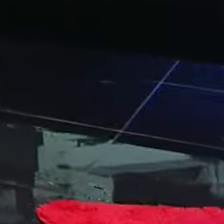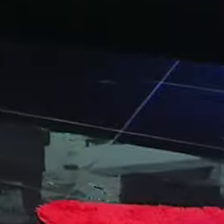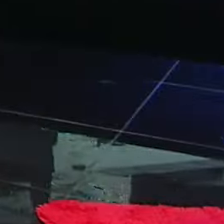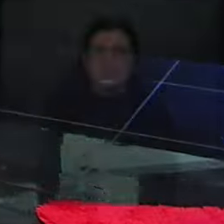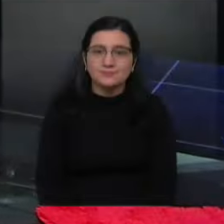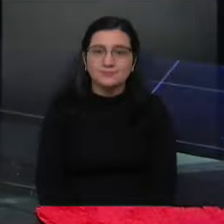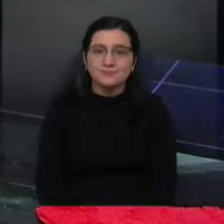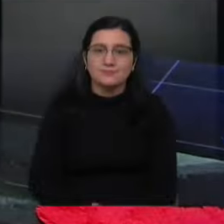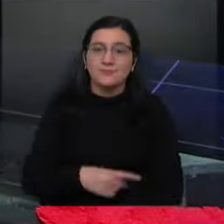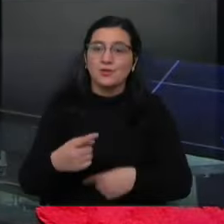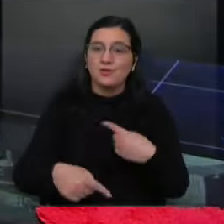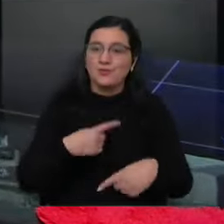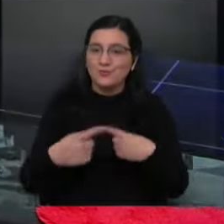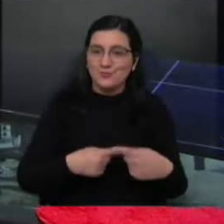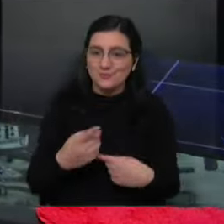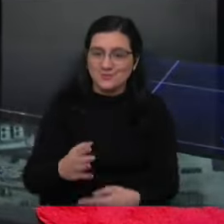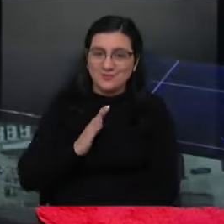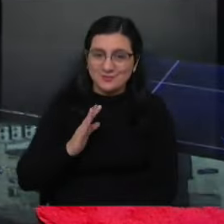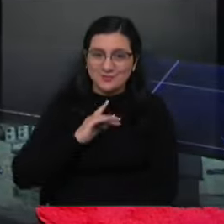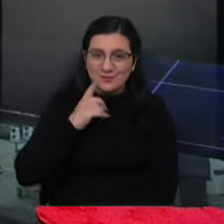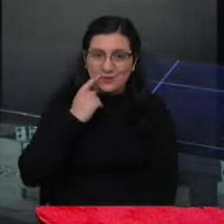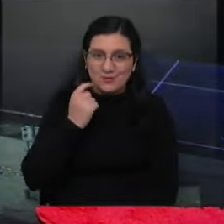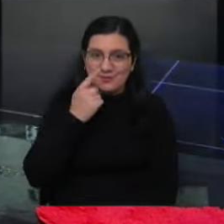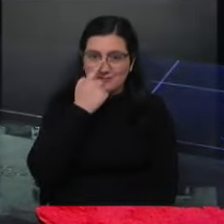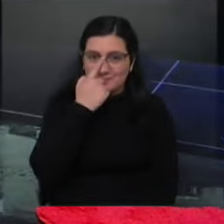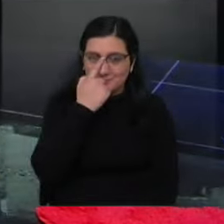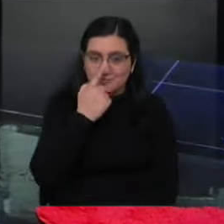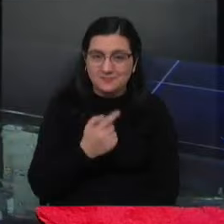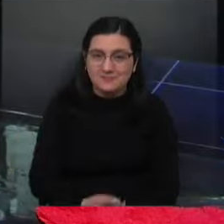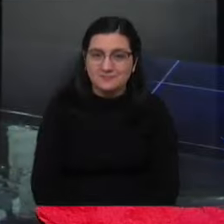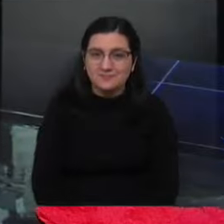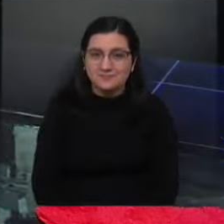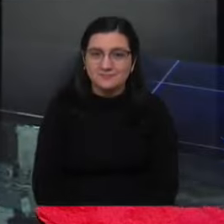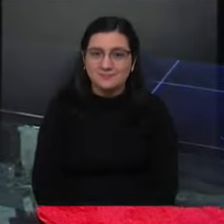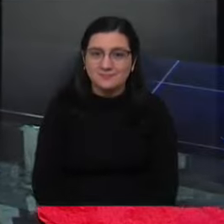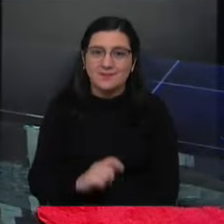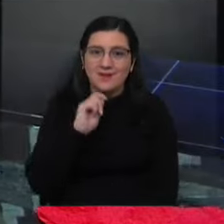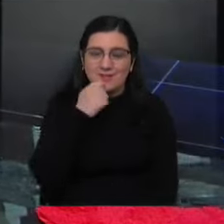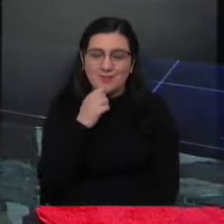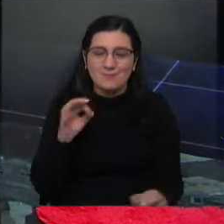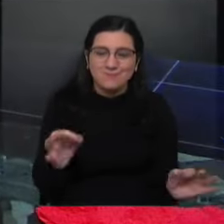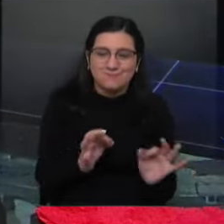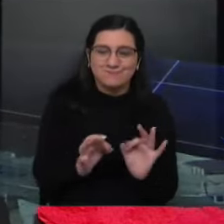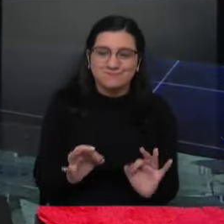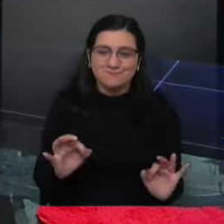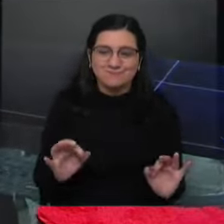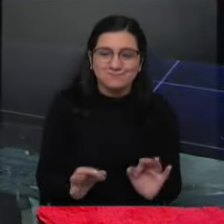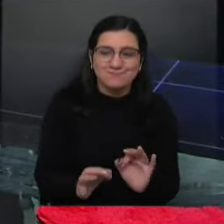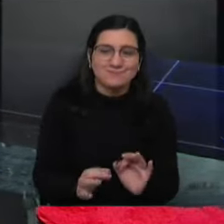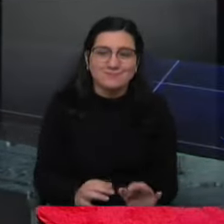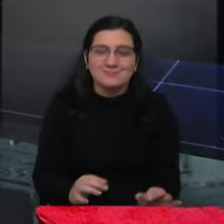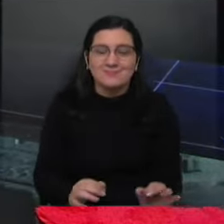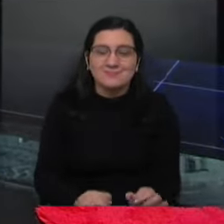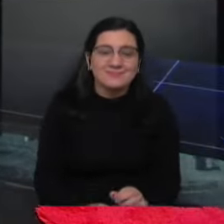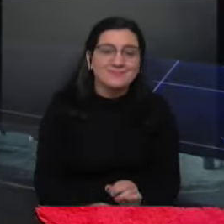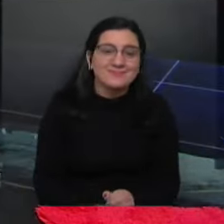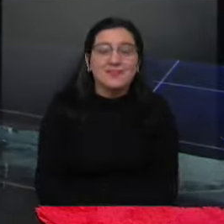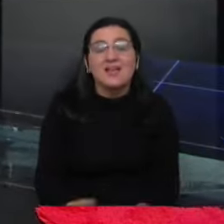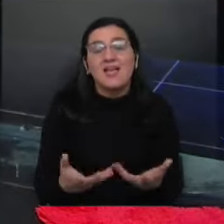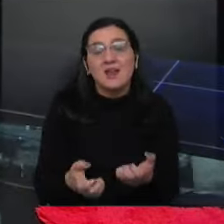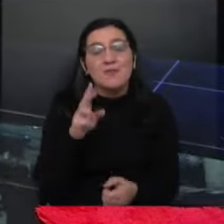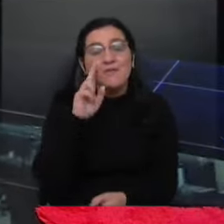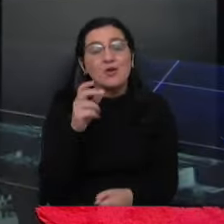seguimos señoras y señoras lindo con este ritmo Seguimos aquí en Ciudad viva y queremos ver que es lo que nos est